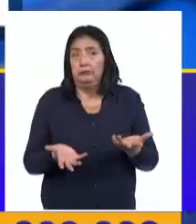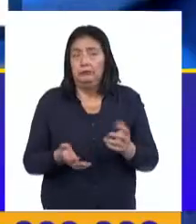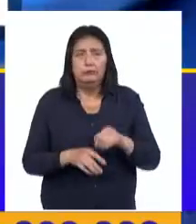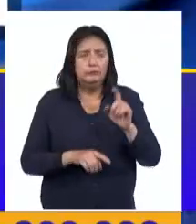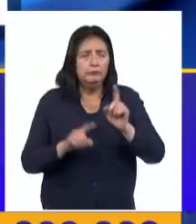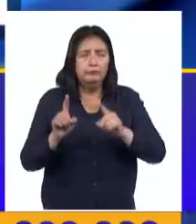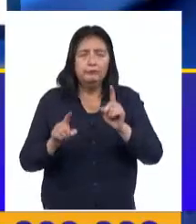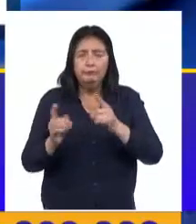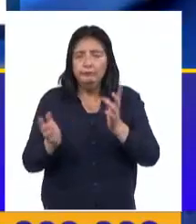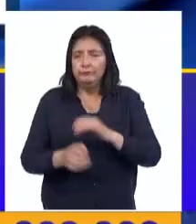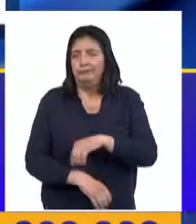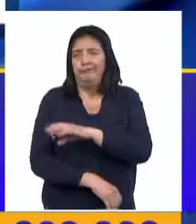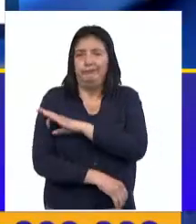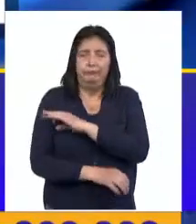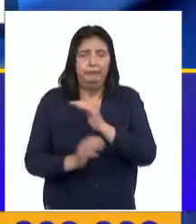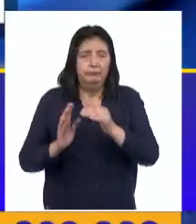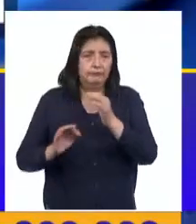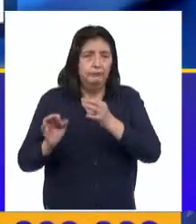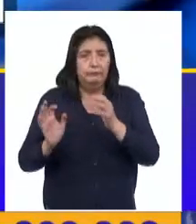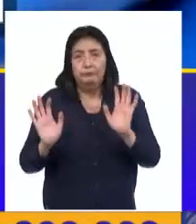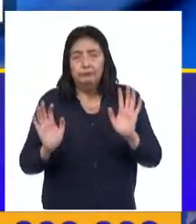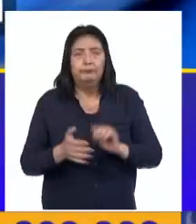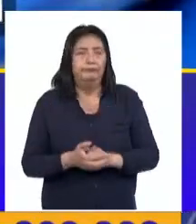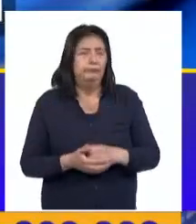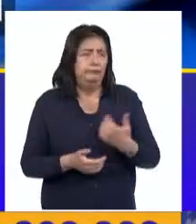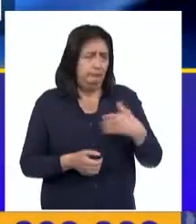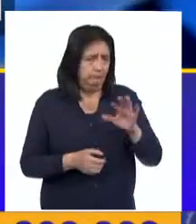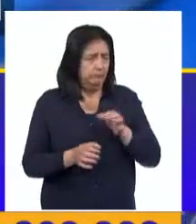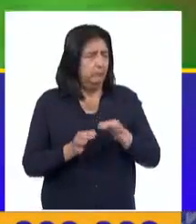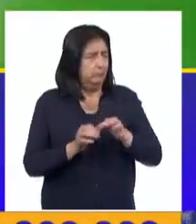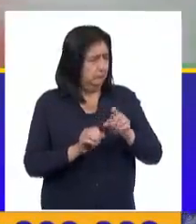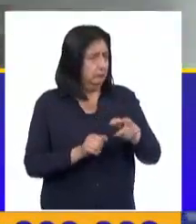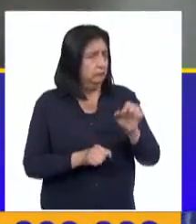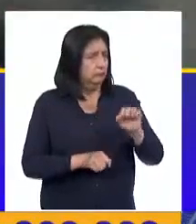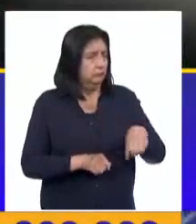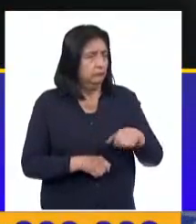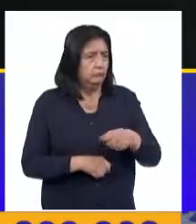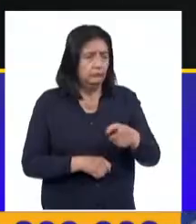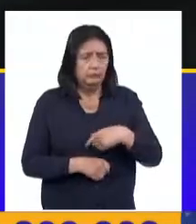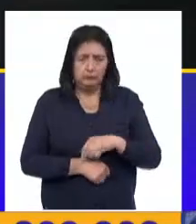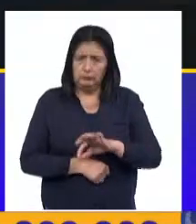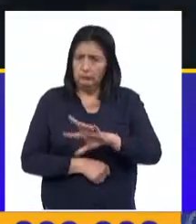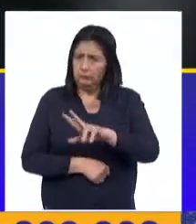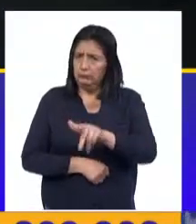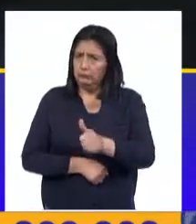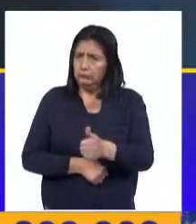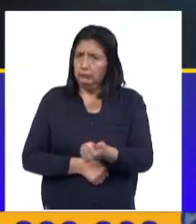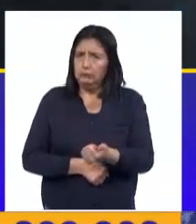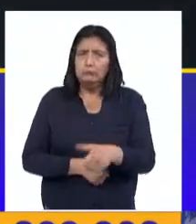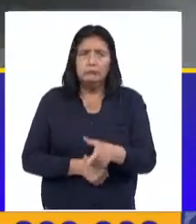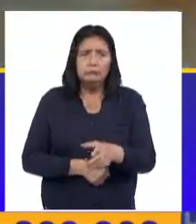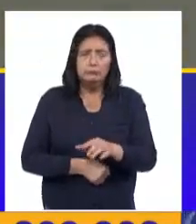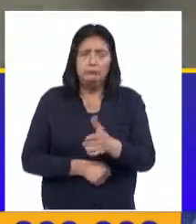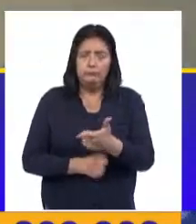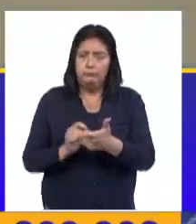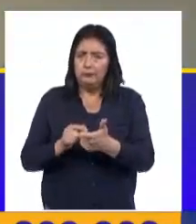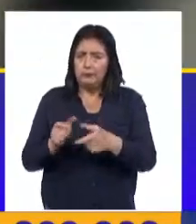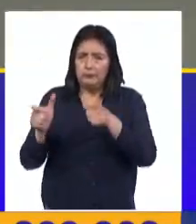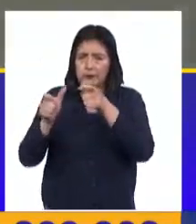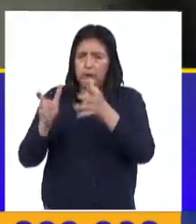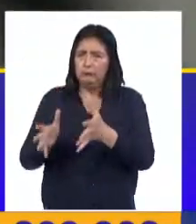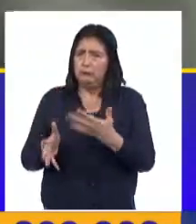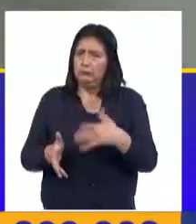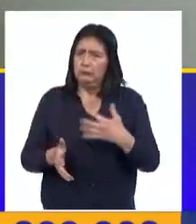alguna instancia en específico, pero está clarísimo lo que han hecho, además, cómo roban el arma, ¿no es cierto?, del guardián, para